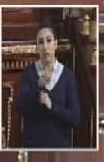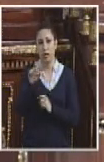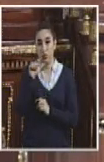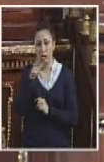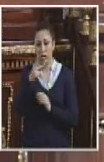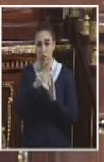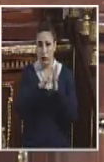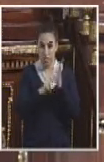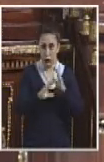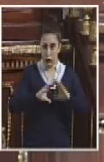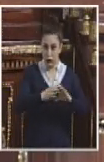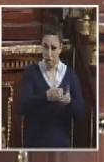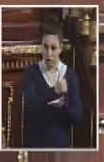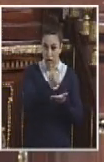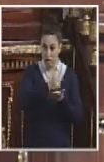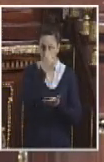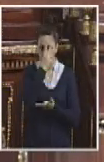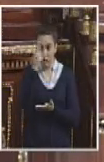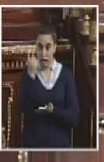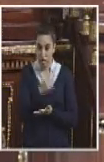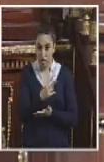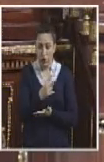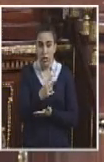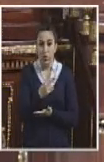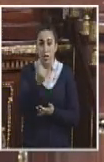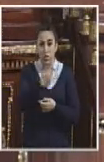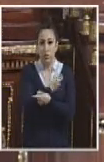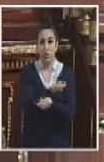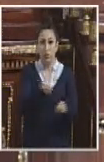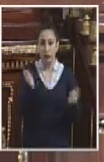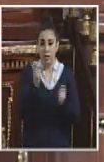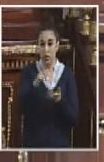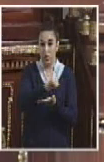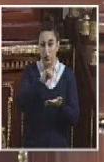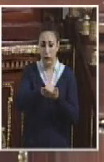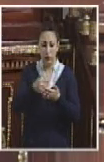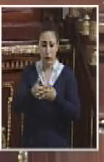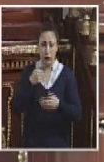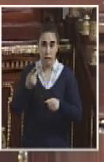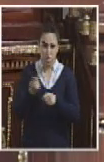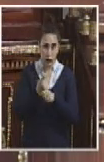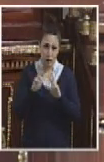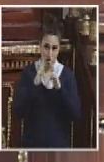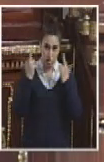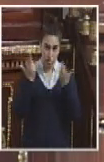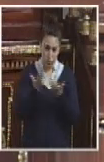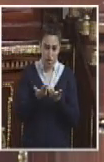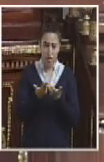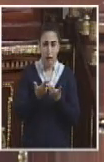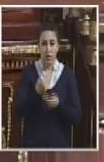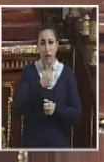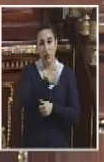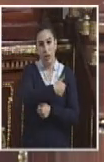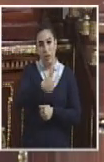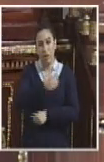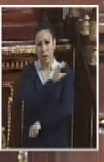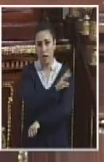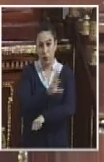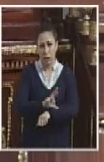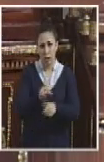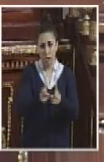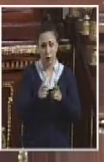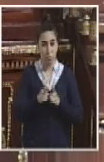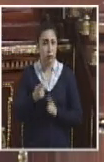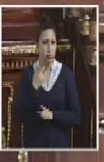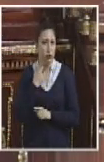del Reglamento del Congreso de la Ciudad de México y distribuida el acta de referencia a los coordinadores de los grupos parlamentarios, por